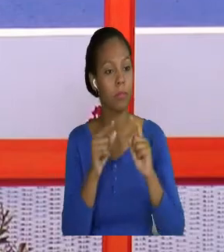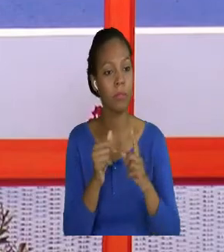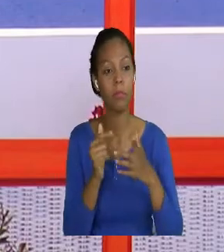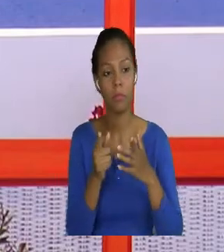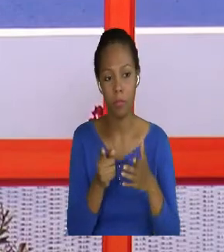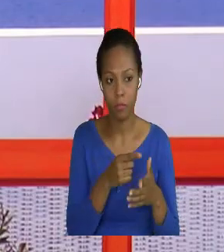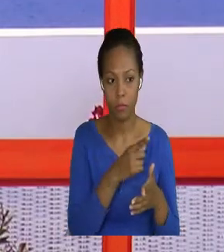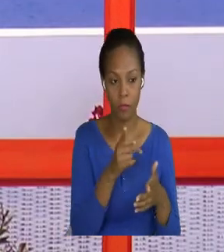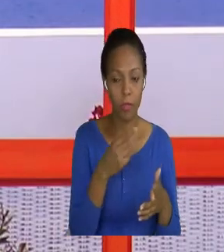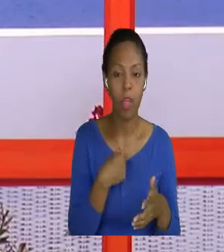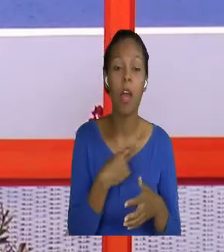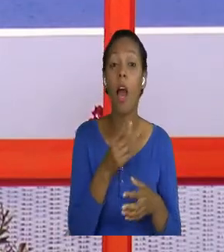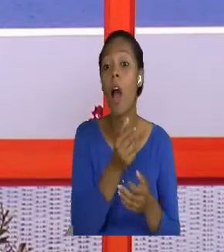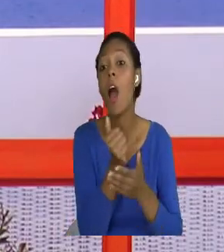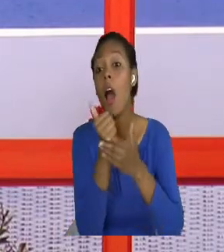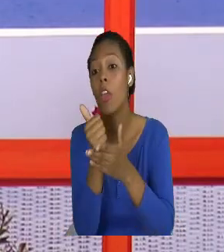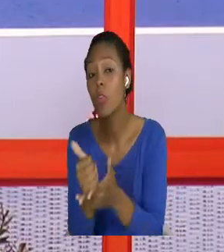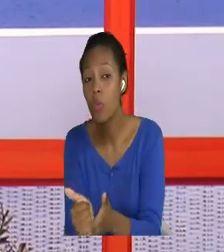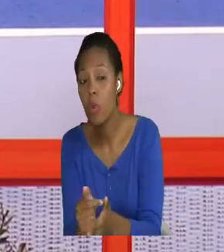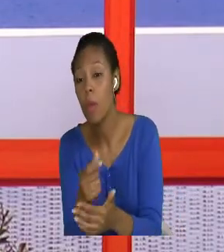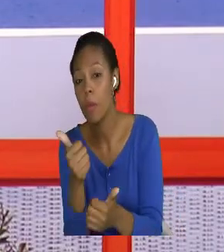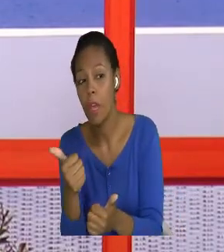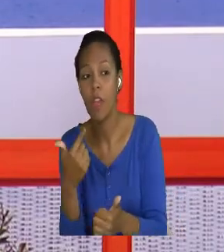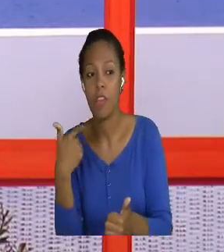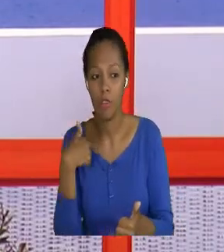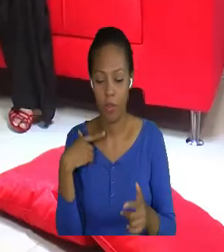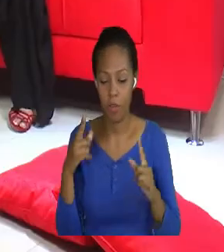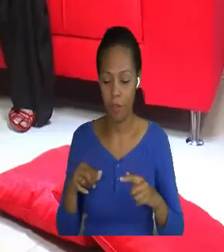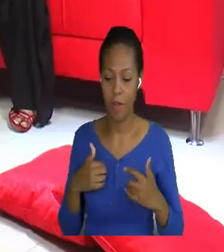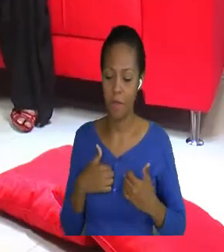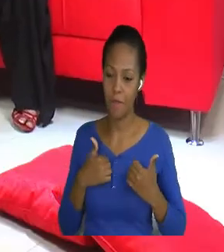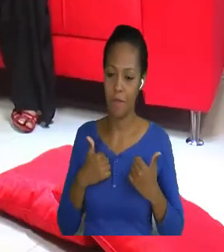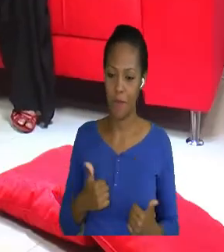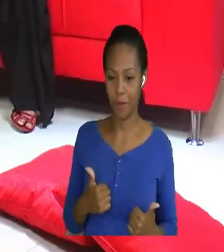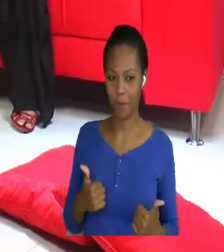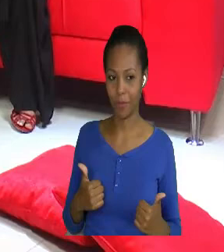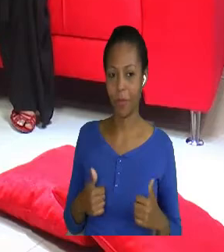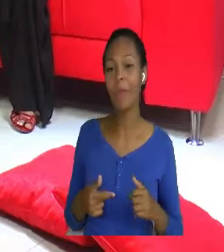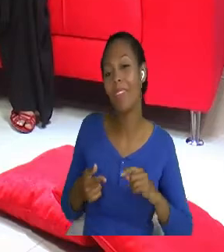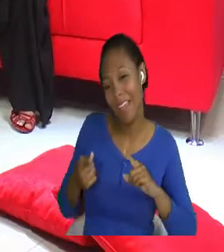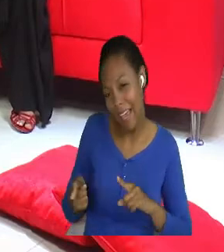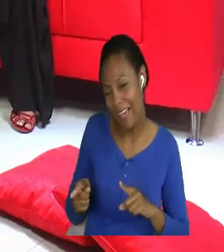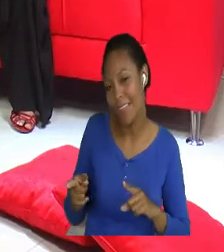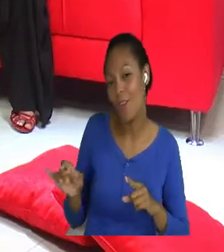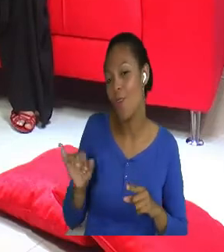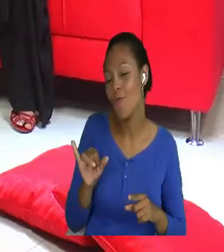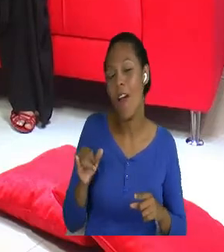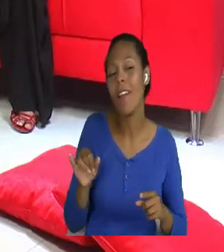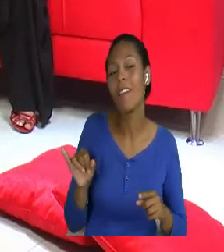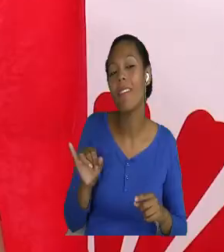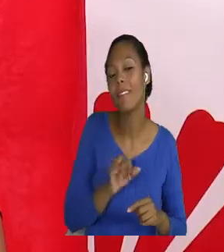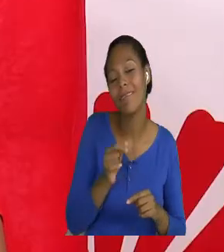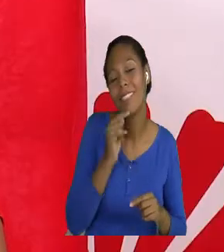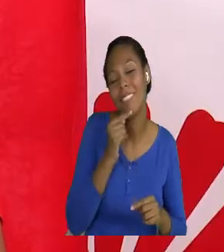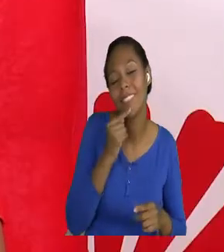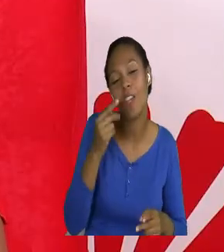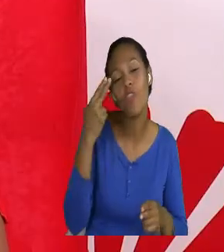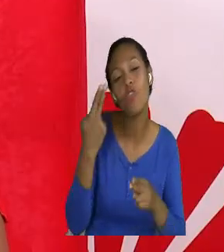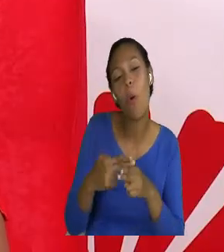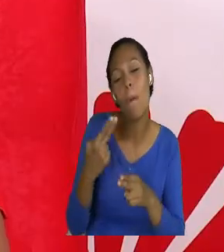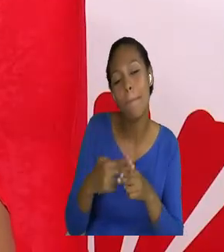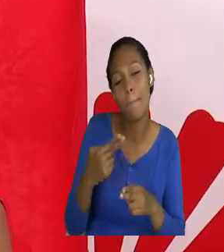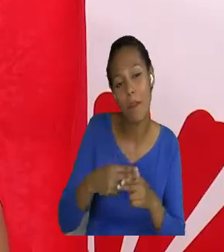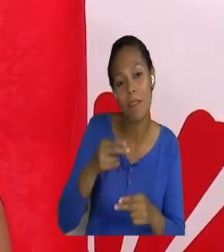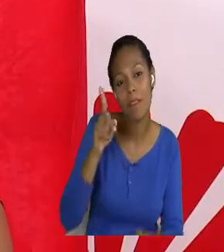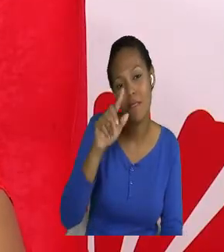los nuestros. En eso consiste el sándwich. Bueno, pero esto es una técnica súper importante, además que es algo con lo que nosotros tenemos que lidiar todos los días,